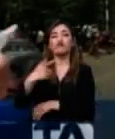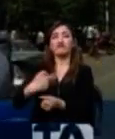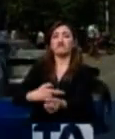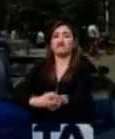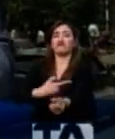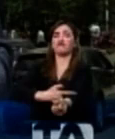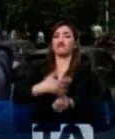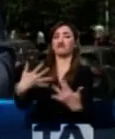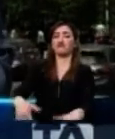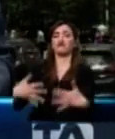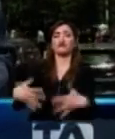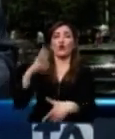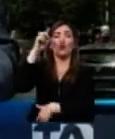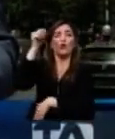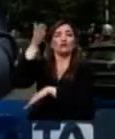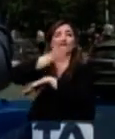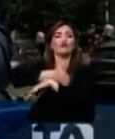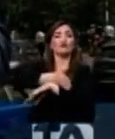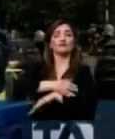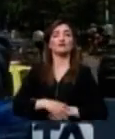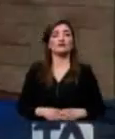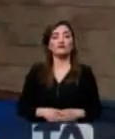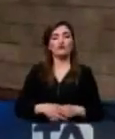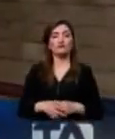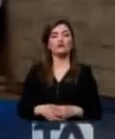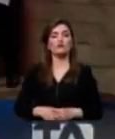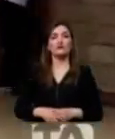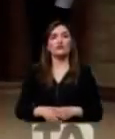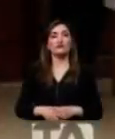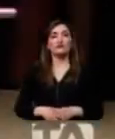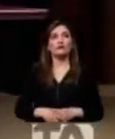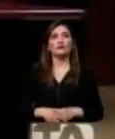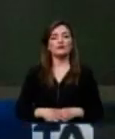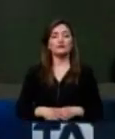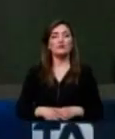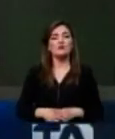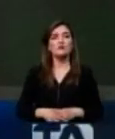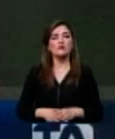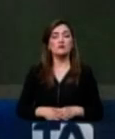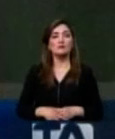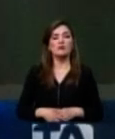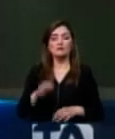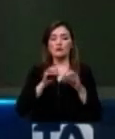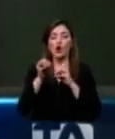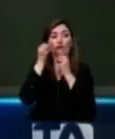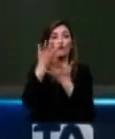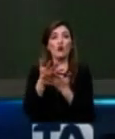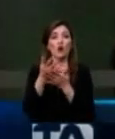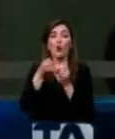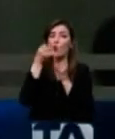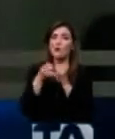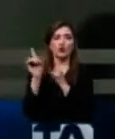que cometió el gobierno anterior en este periodo de gobierno según este informe que no es concluyente